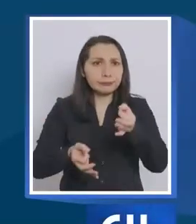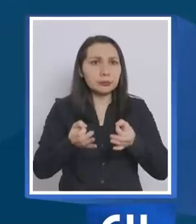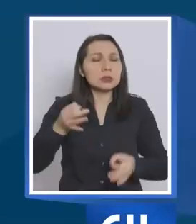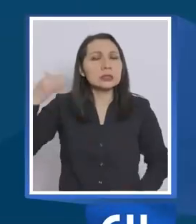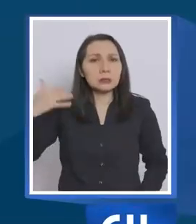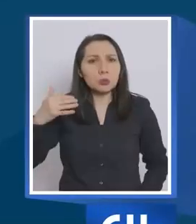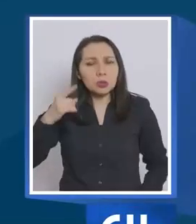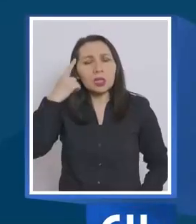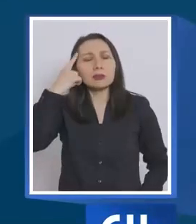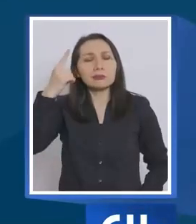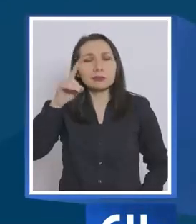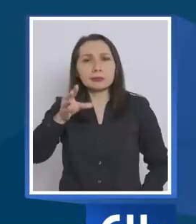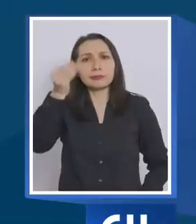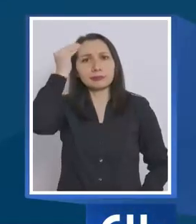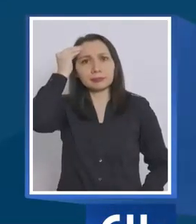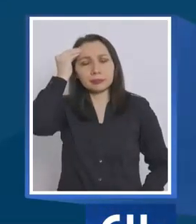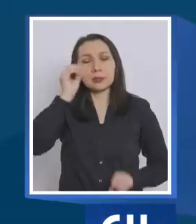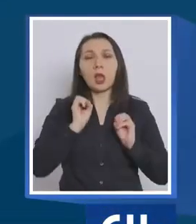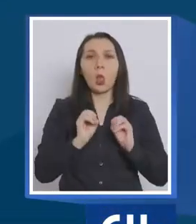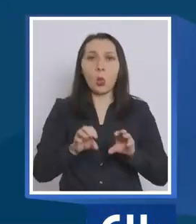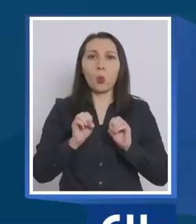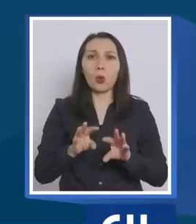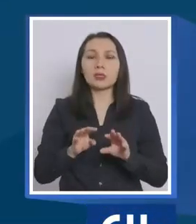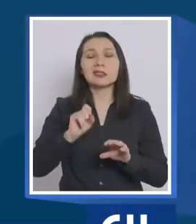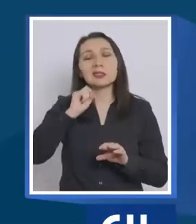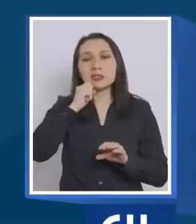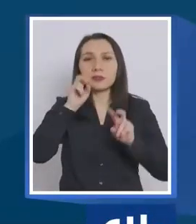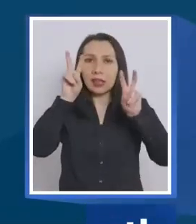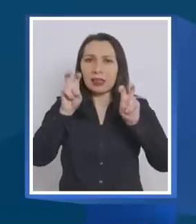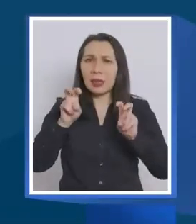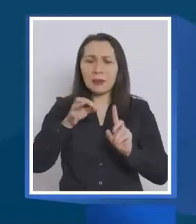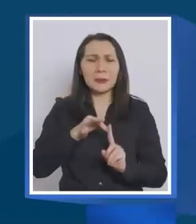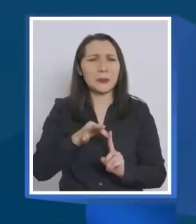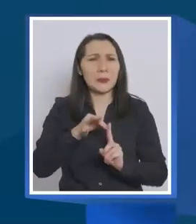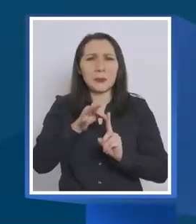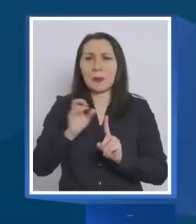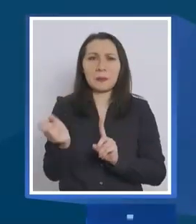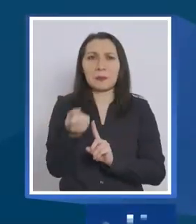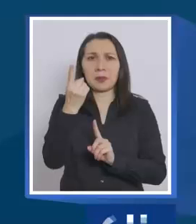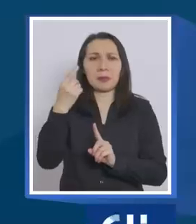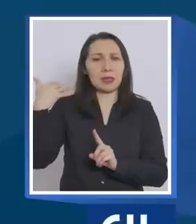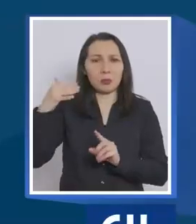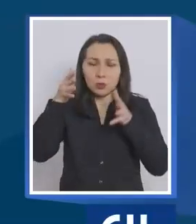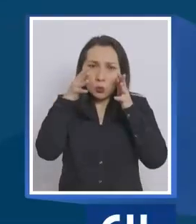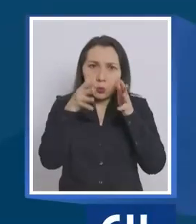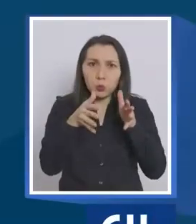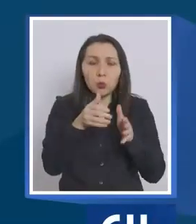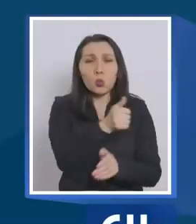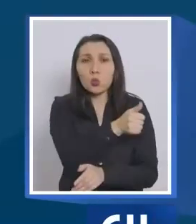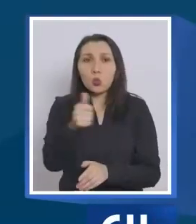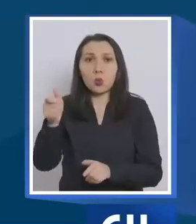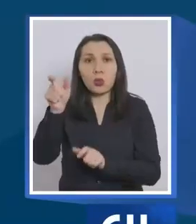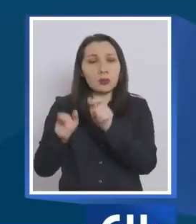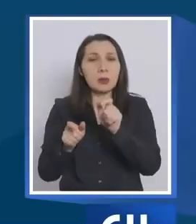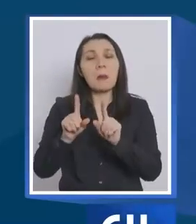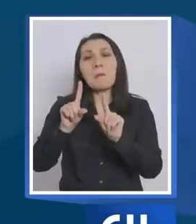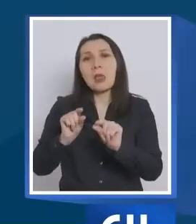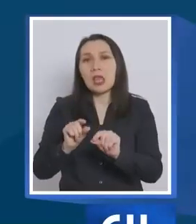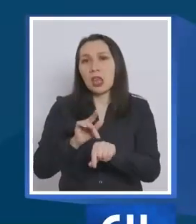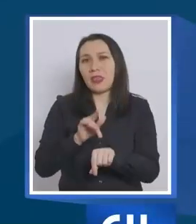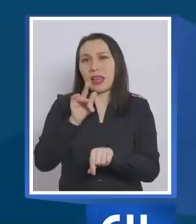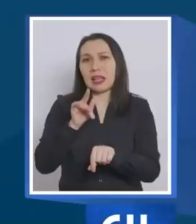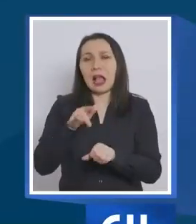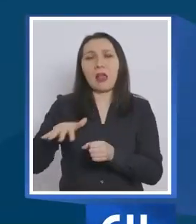considerar la educación como un tema prioritario, una definición transversal menos sensible